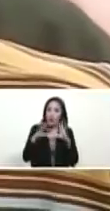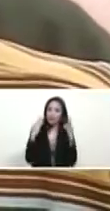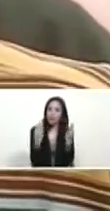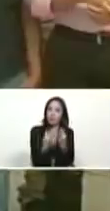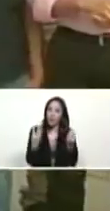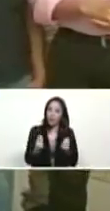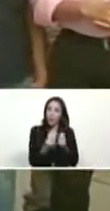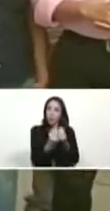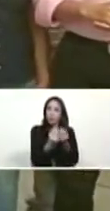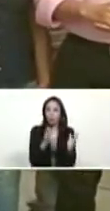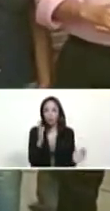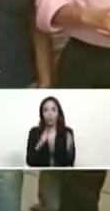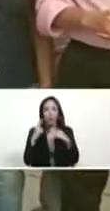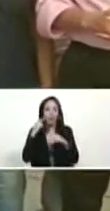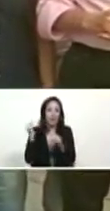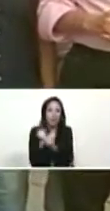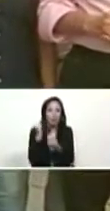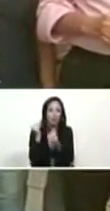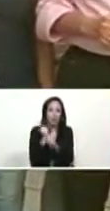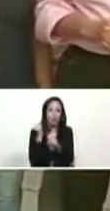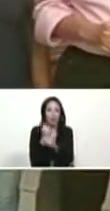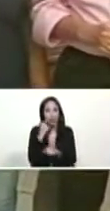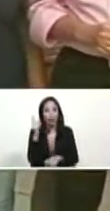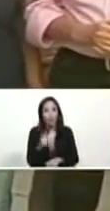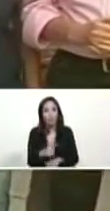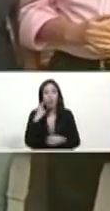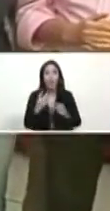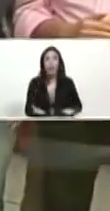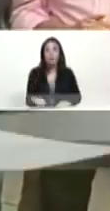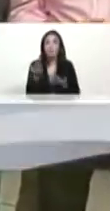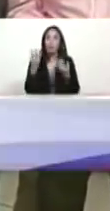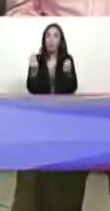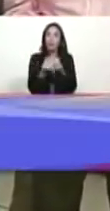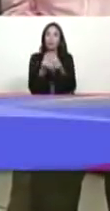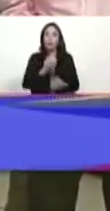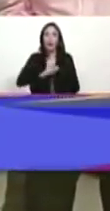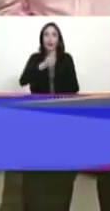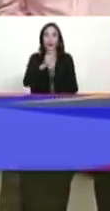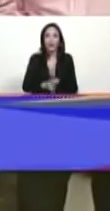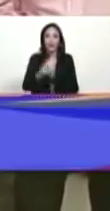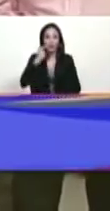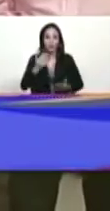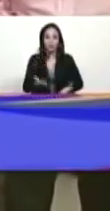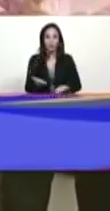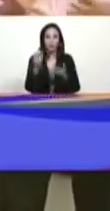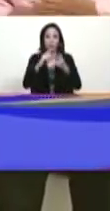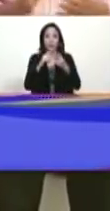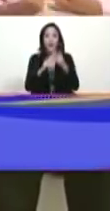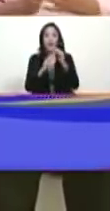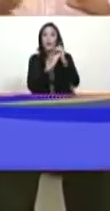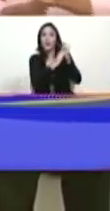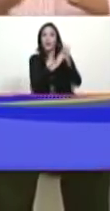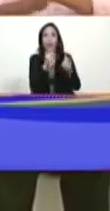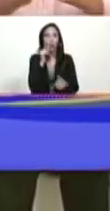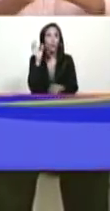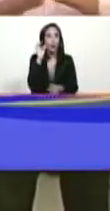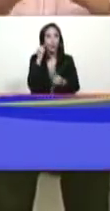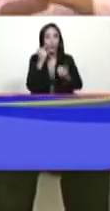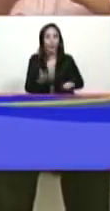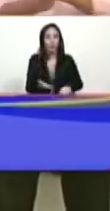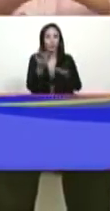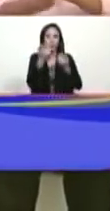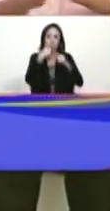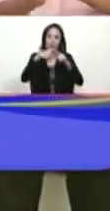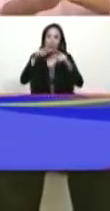y otro rato trabajando. Aquí me encuentro con el alcalde del municipio Sucre, me encuentro con los líderes y las lideresas de las